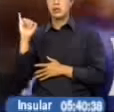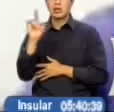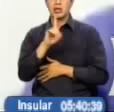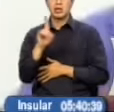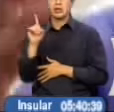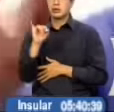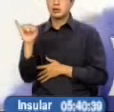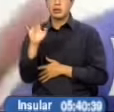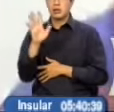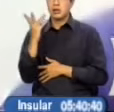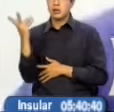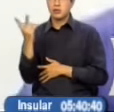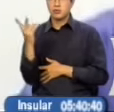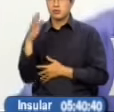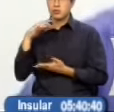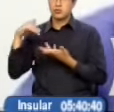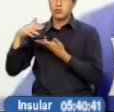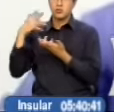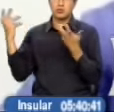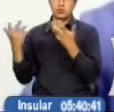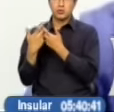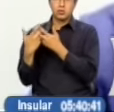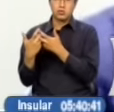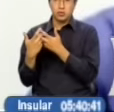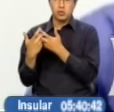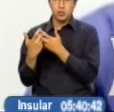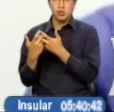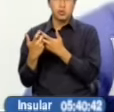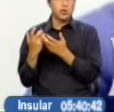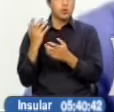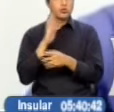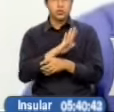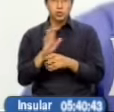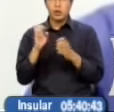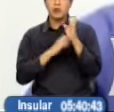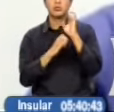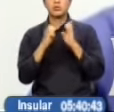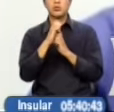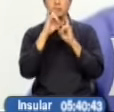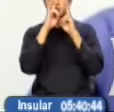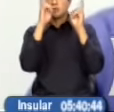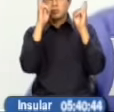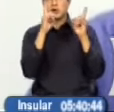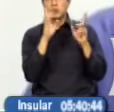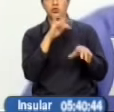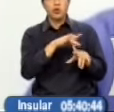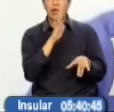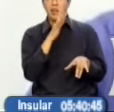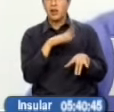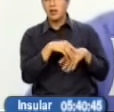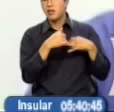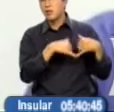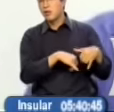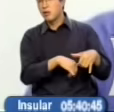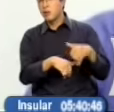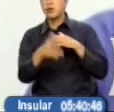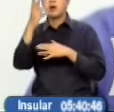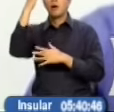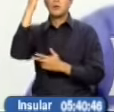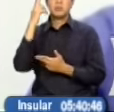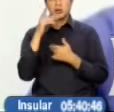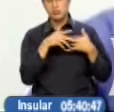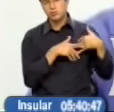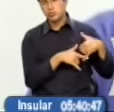jurídicas legales económicas continuaron en tocadas y esas son las heredadas del periodo mental que